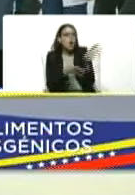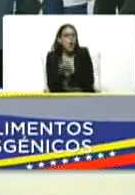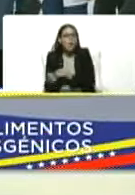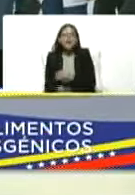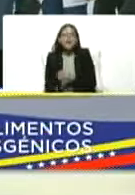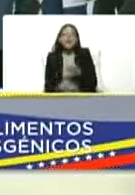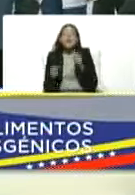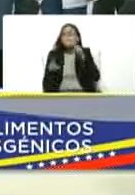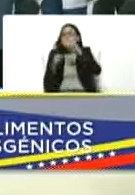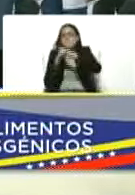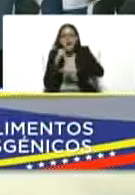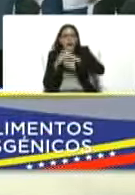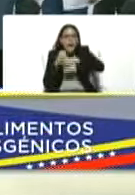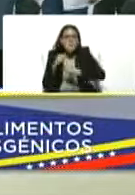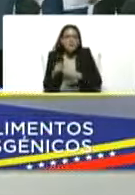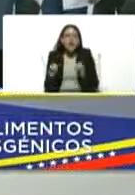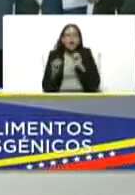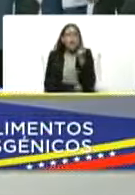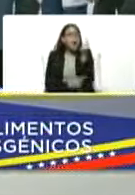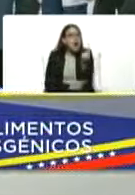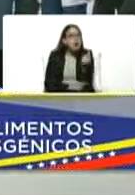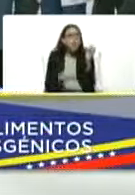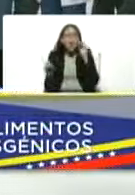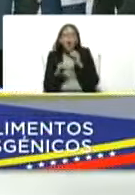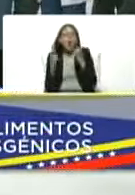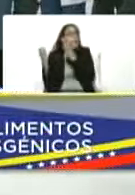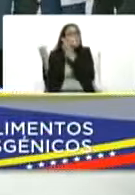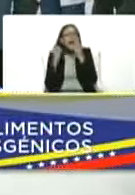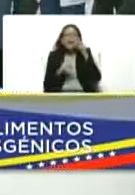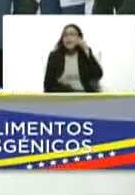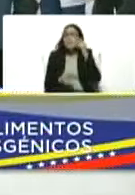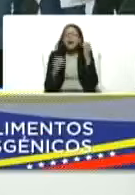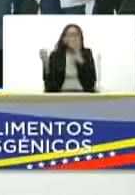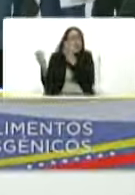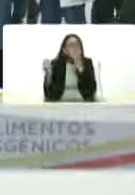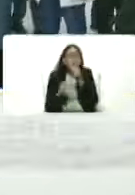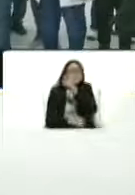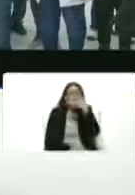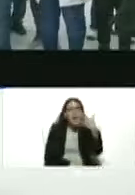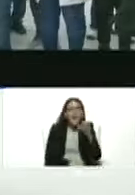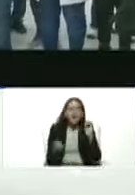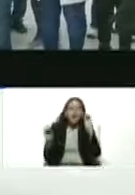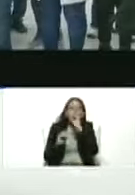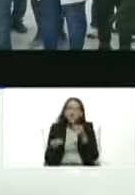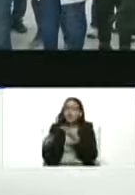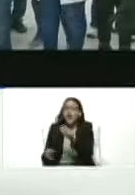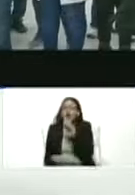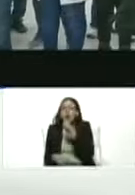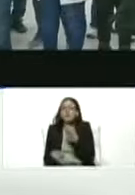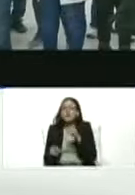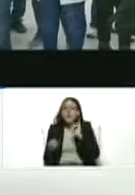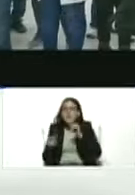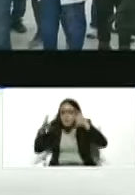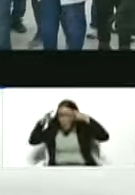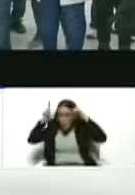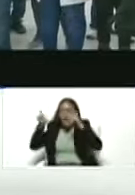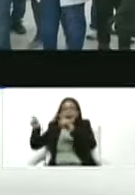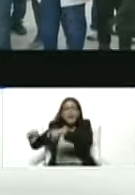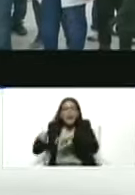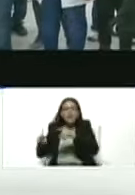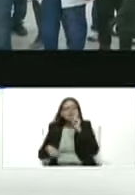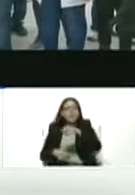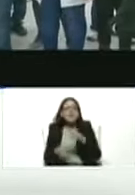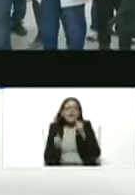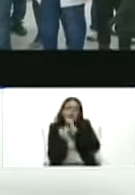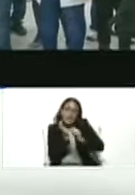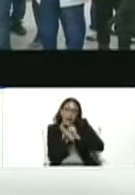arroz, del maíz amarillo, del maíz blanco, de la alimentación del ganado, para la leche que produce y el queso